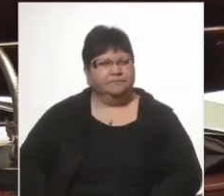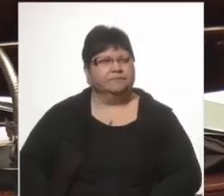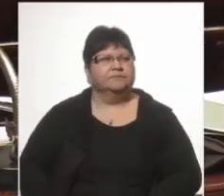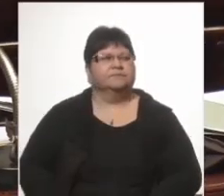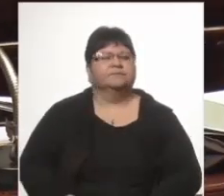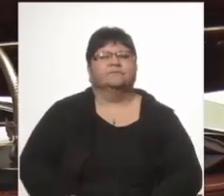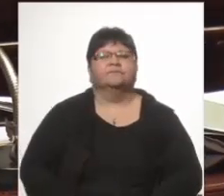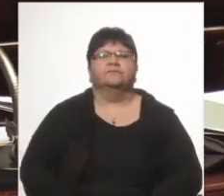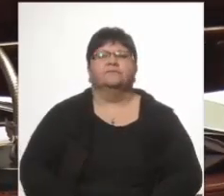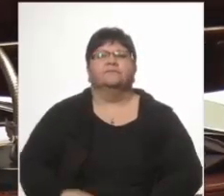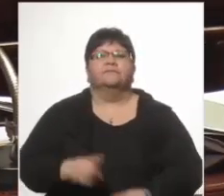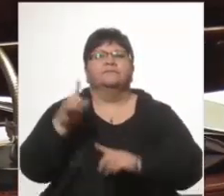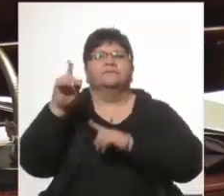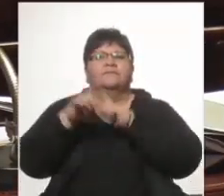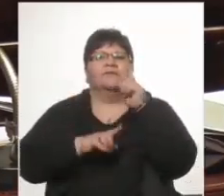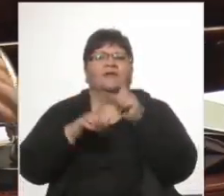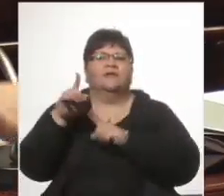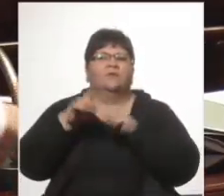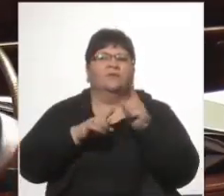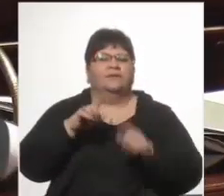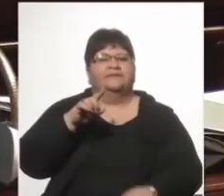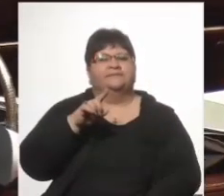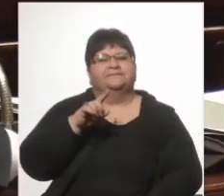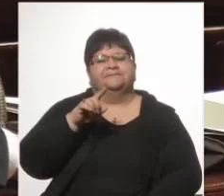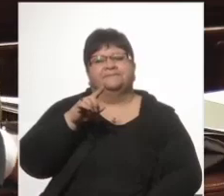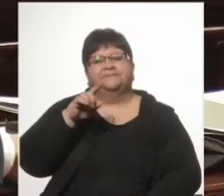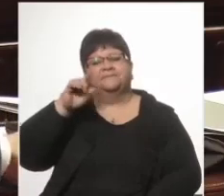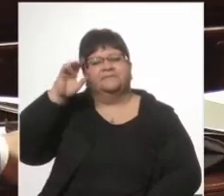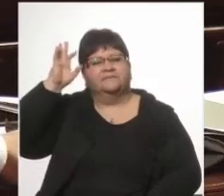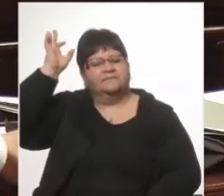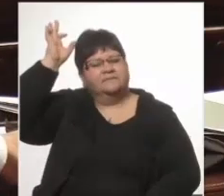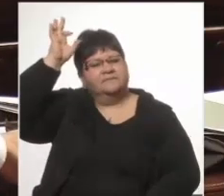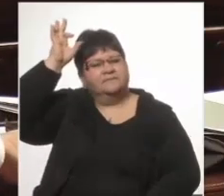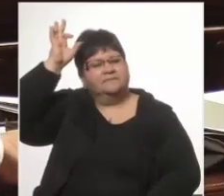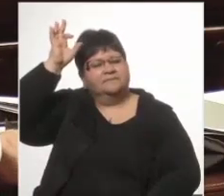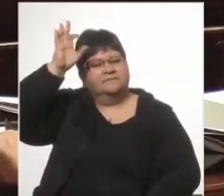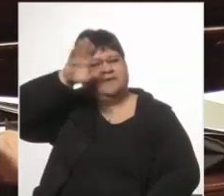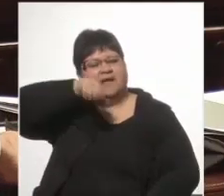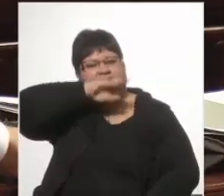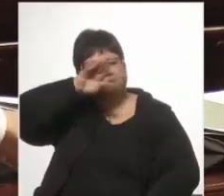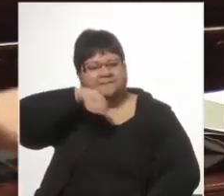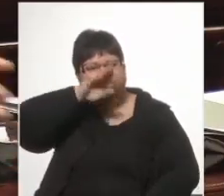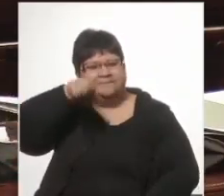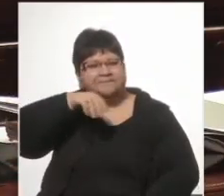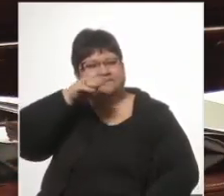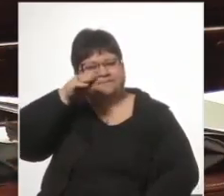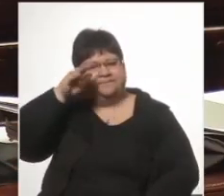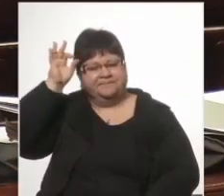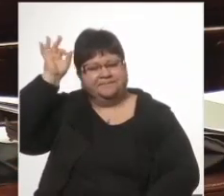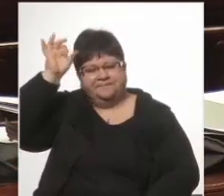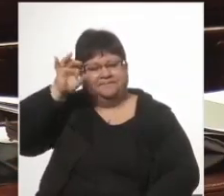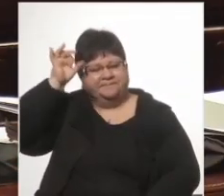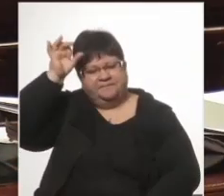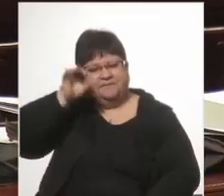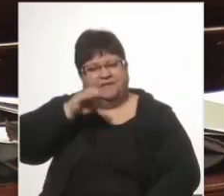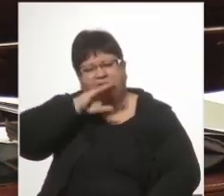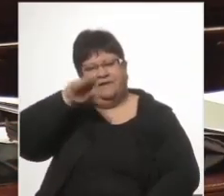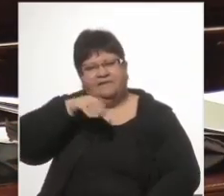Bueno, algunas intervenciones me obligan a apartarme de lo que yo iba a decir,